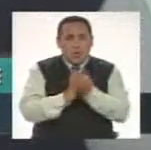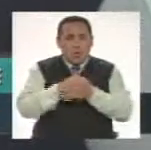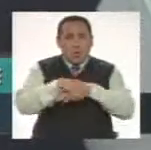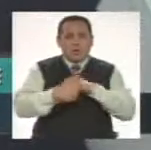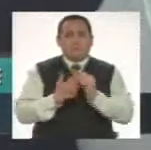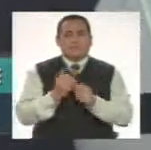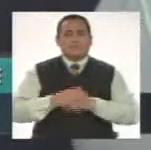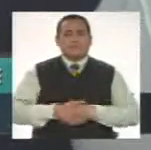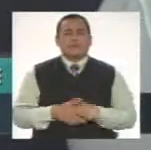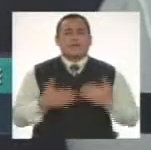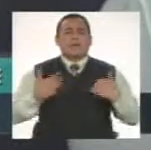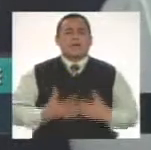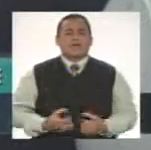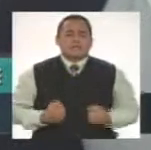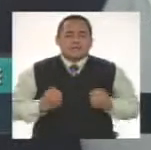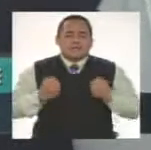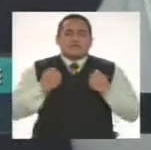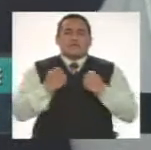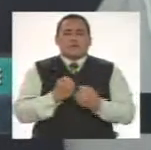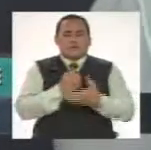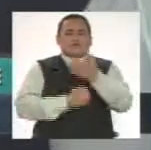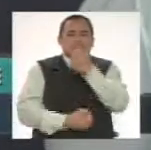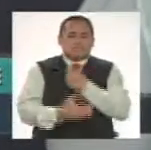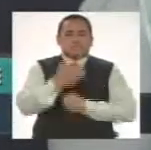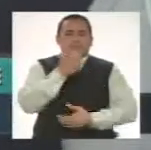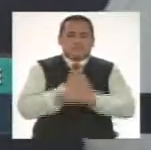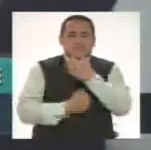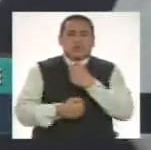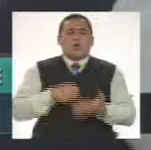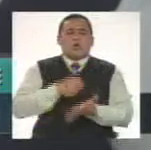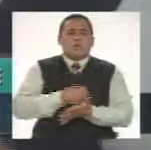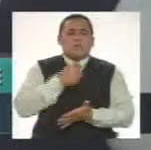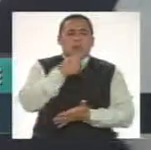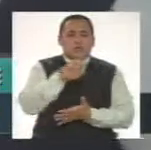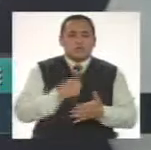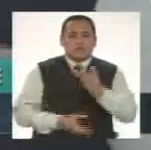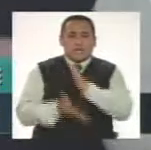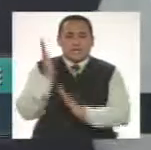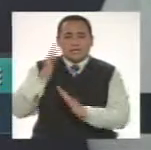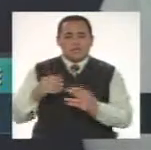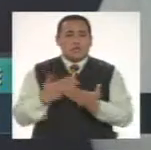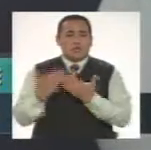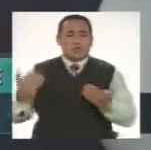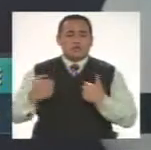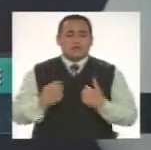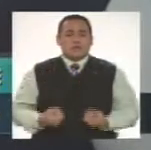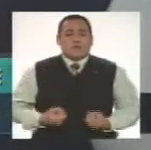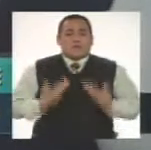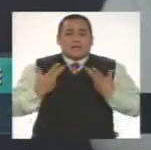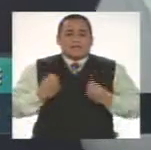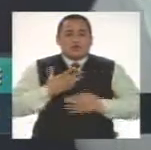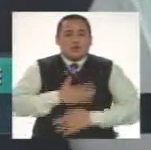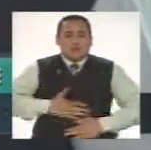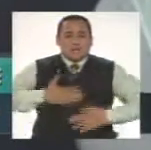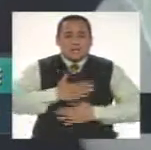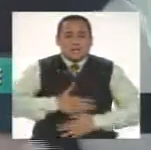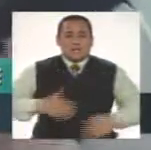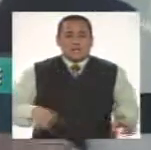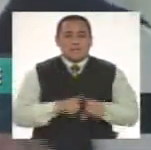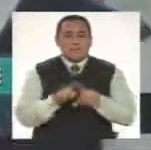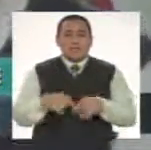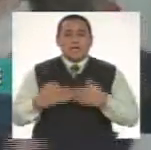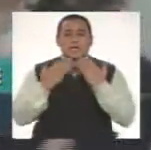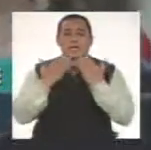Si ya se acabó el esfuerzo de sacar agua de la noria, ni estar comprando, ni estar saliendo a cargar, me siento muy feliz, muy contenta y